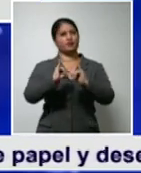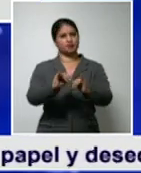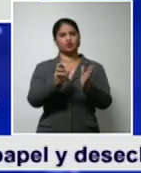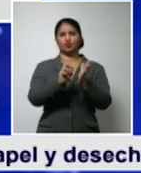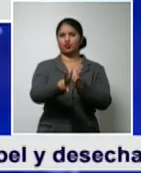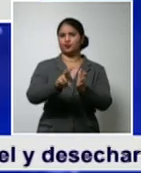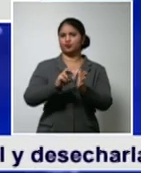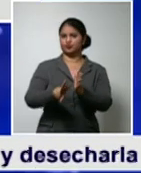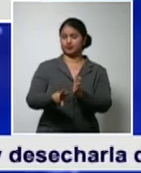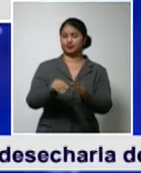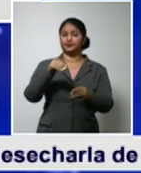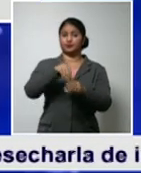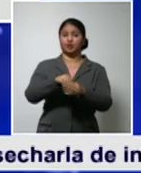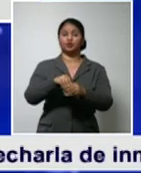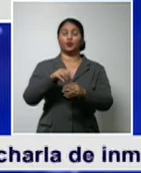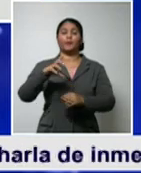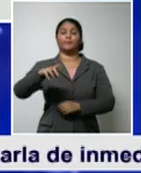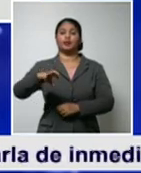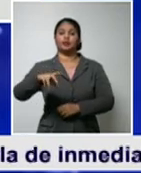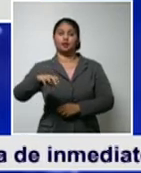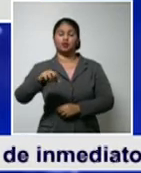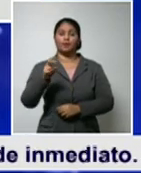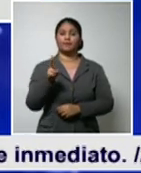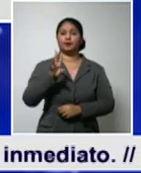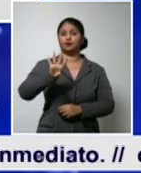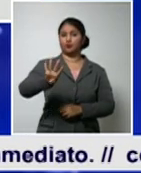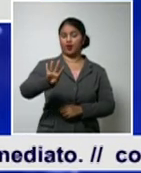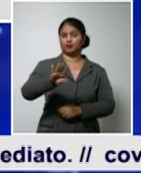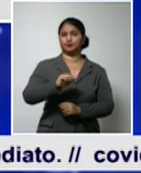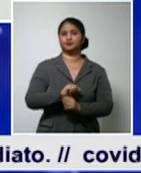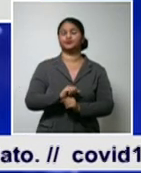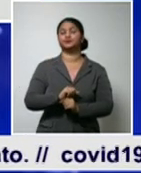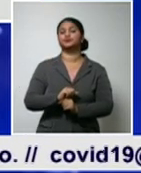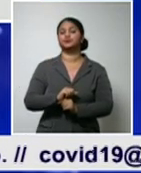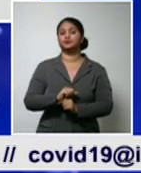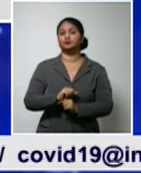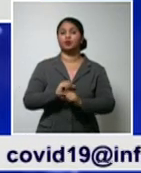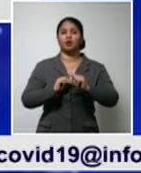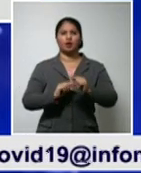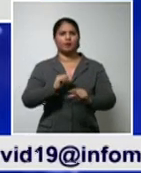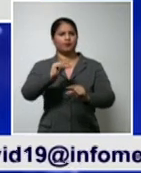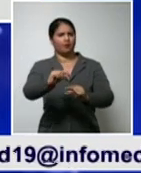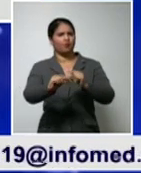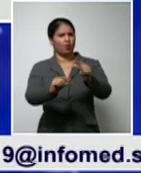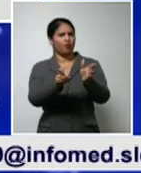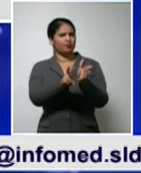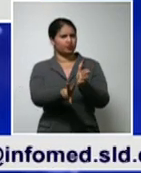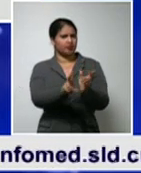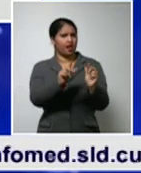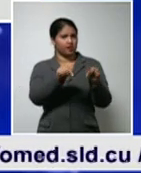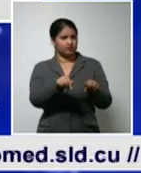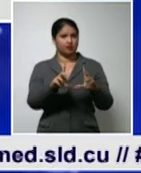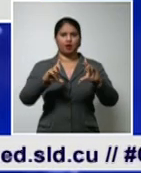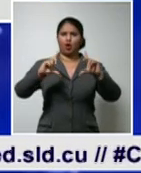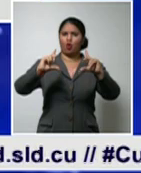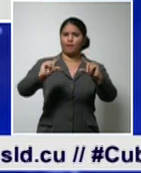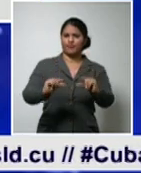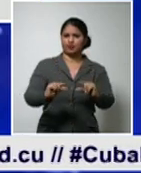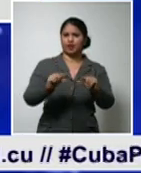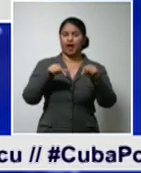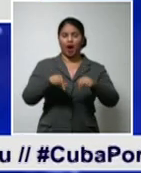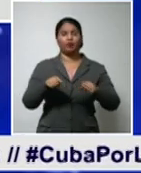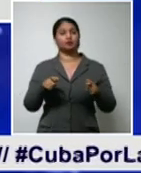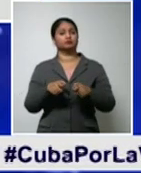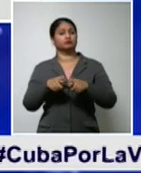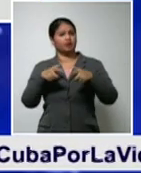con 24 casos, era una provincia que había ido disminuyendo, últimamente está teniendo un